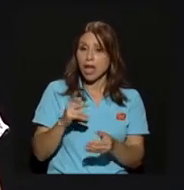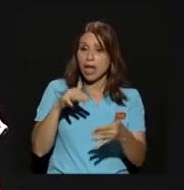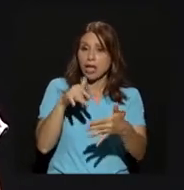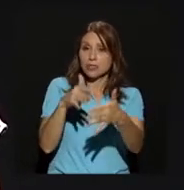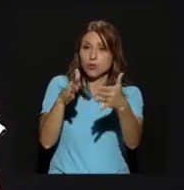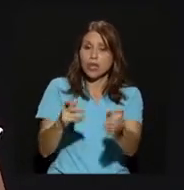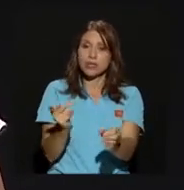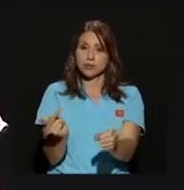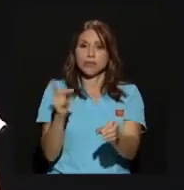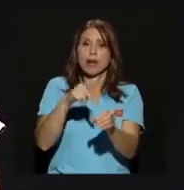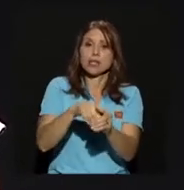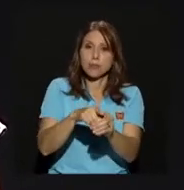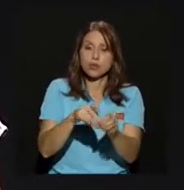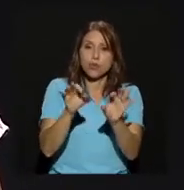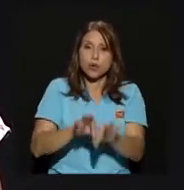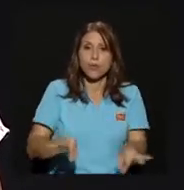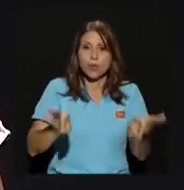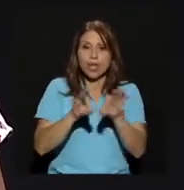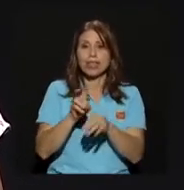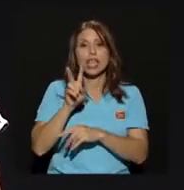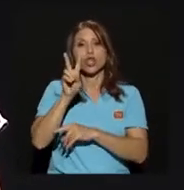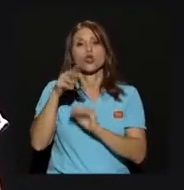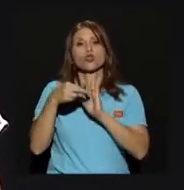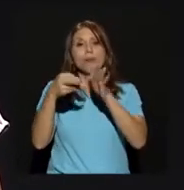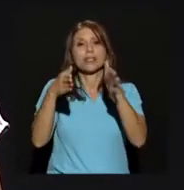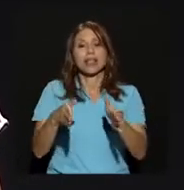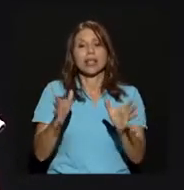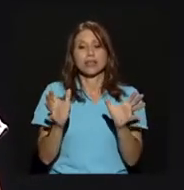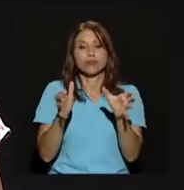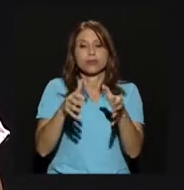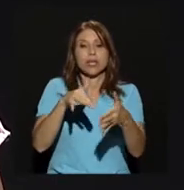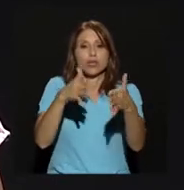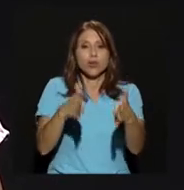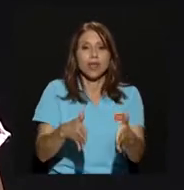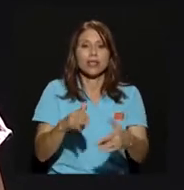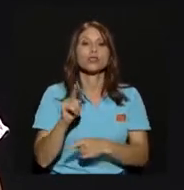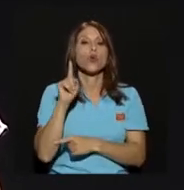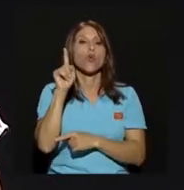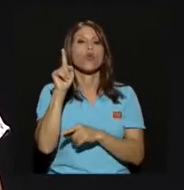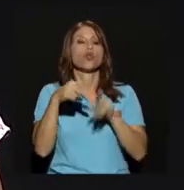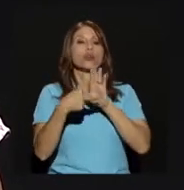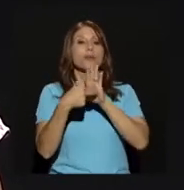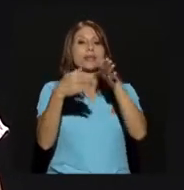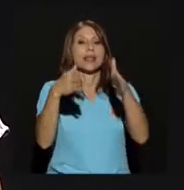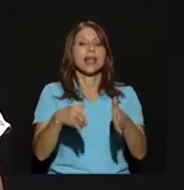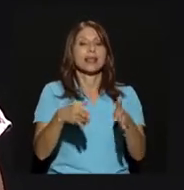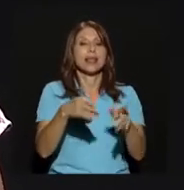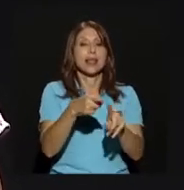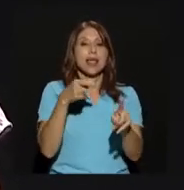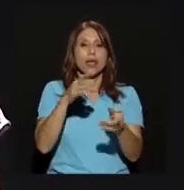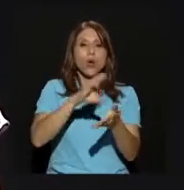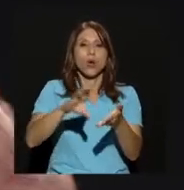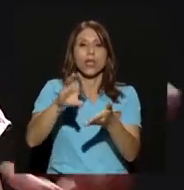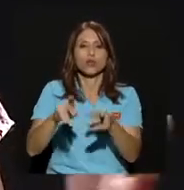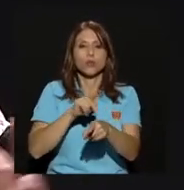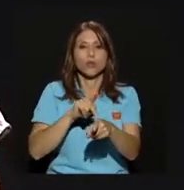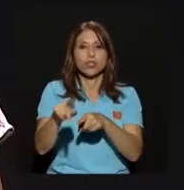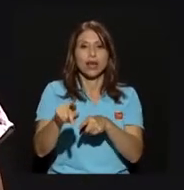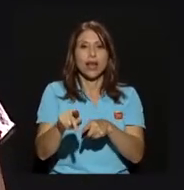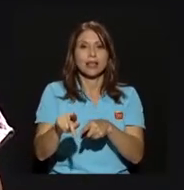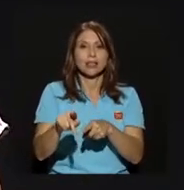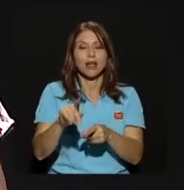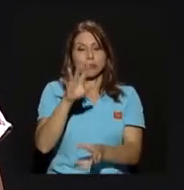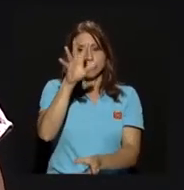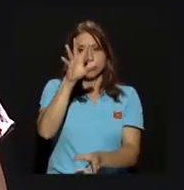dos representantes del movimiento estudiantil y hay una persona representante de los colegios profesionales. Al final somos